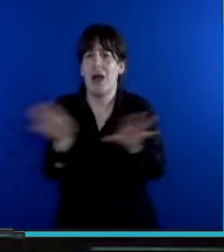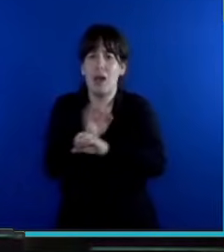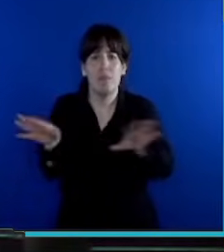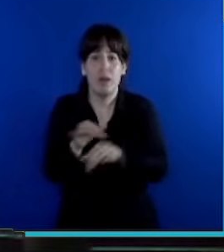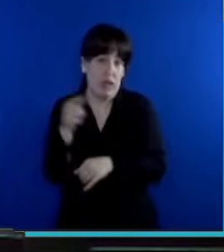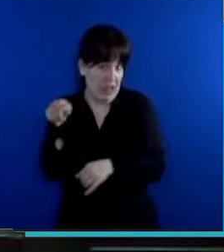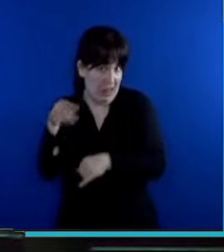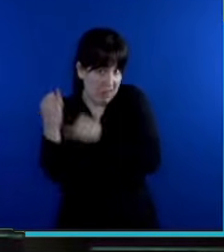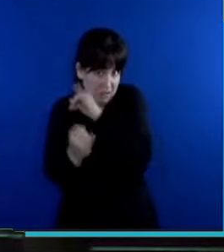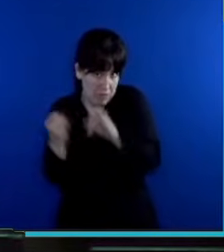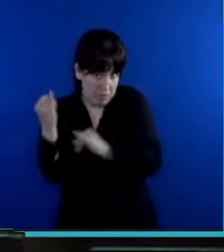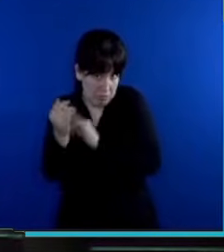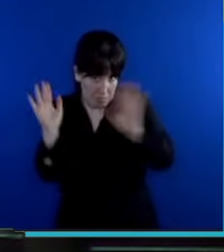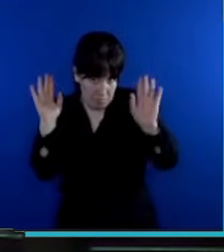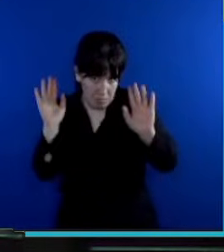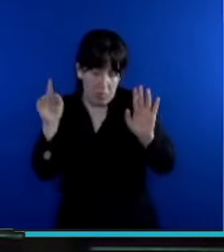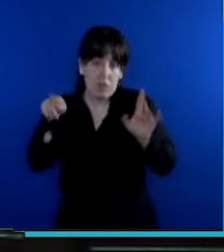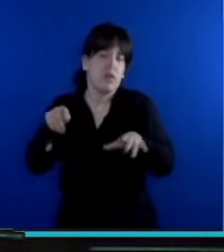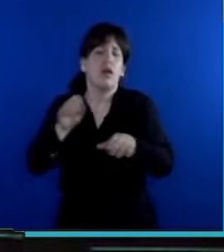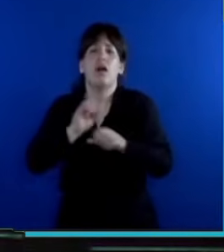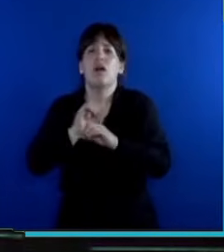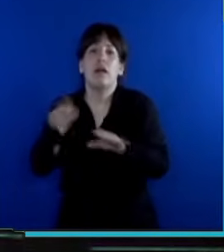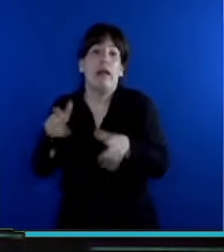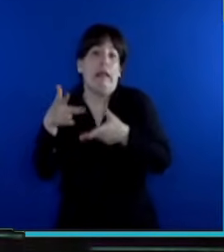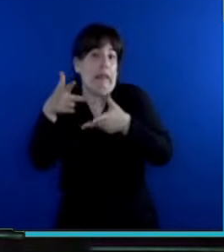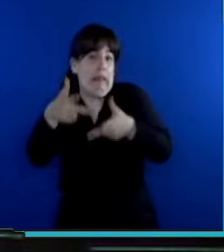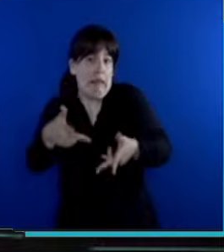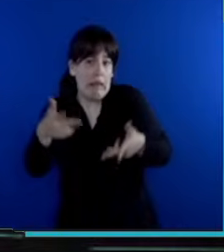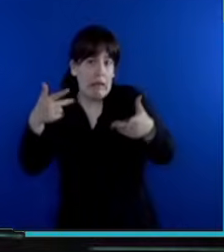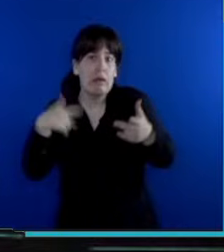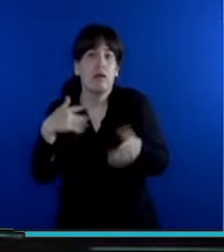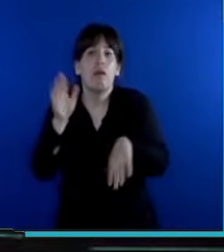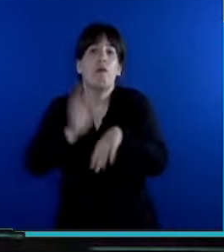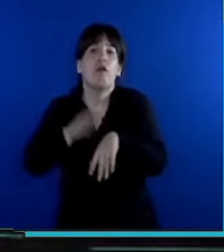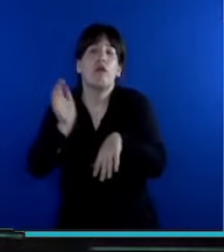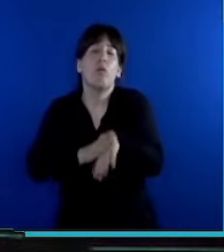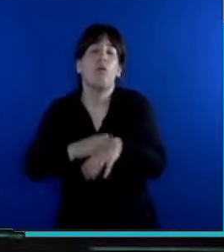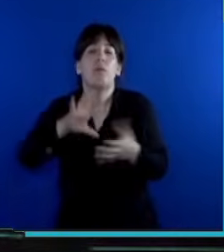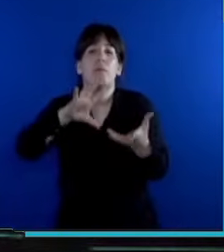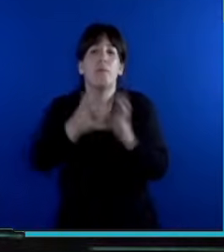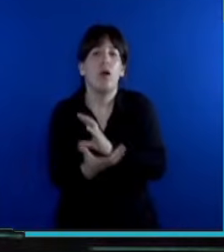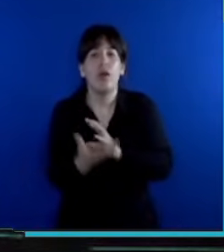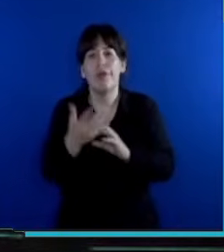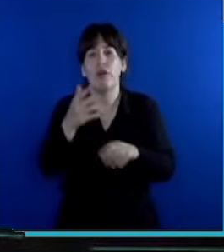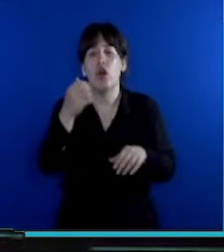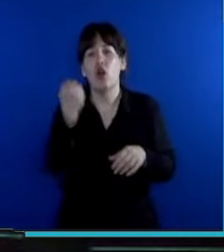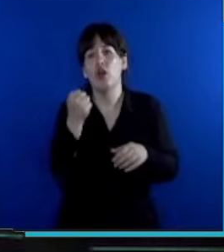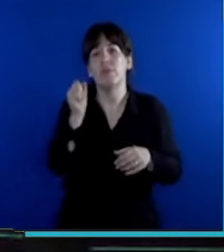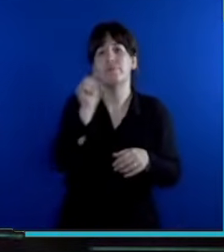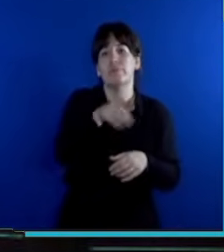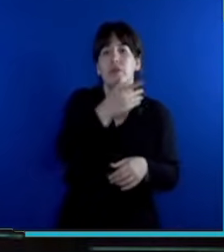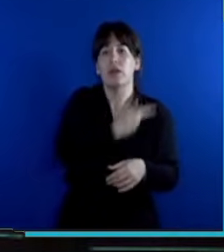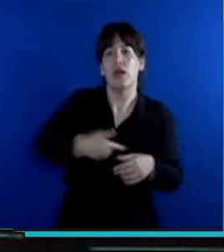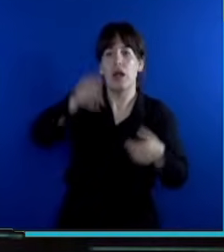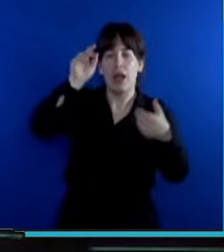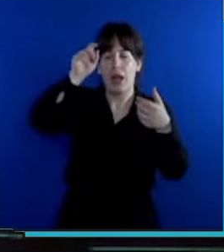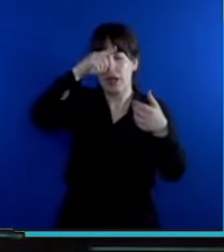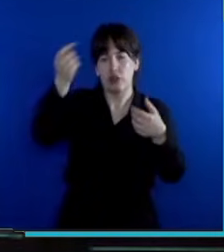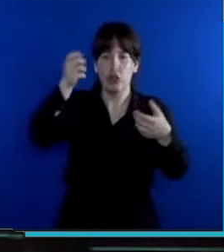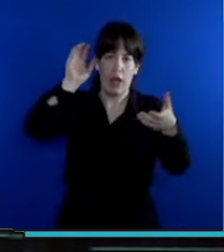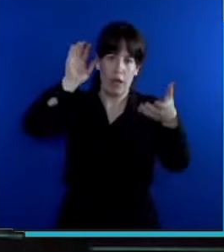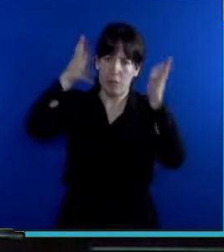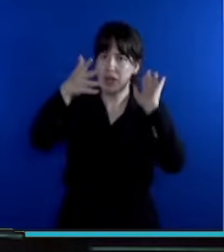lo describe, y dice, según él lo atribuye al modelo económico de Milei, al modelo económico nacional.